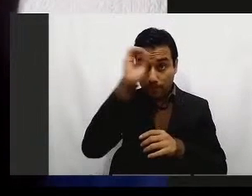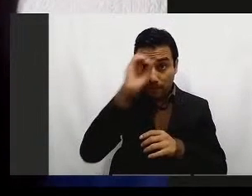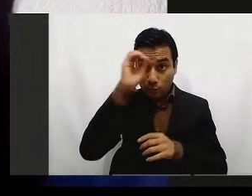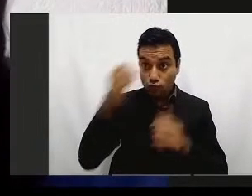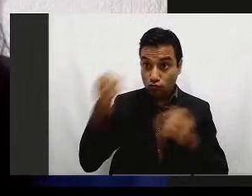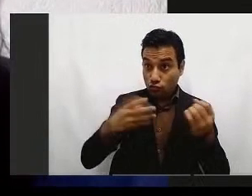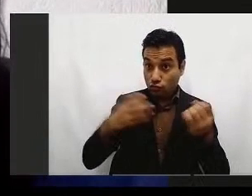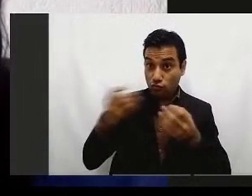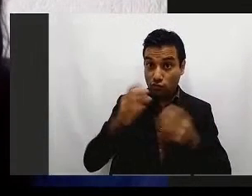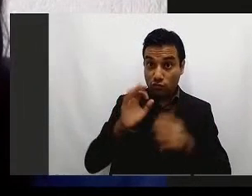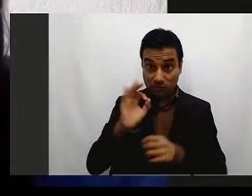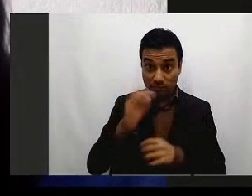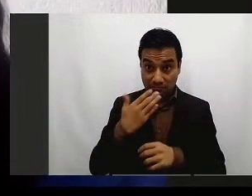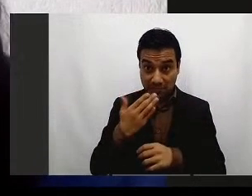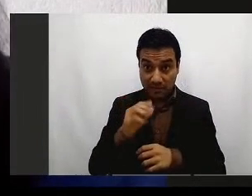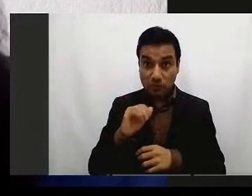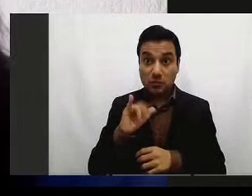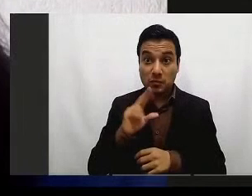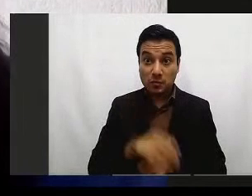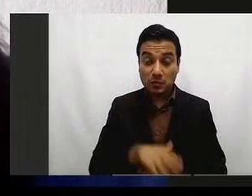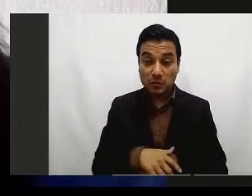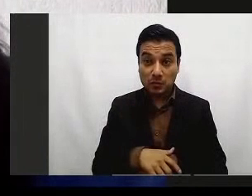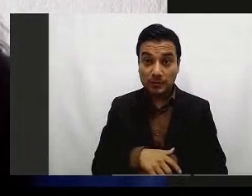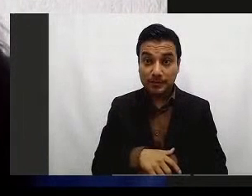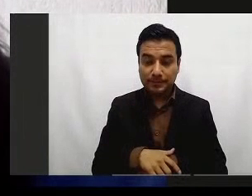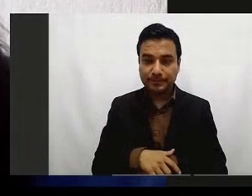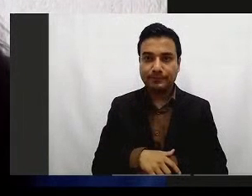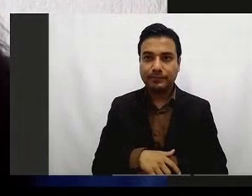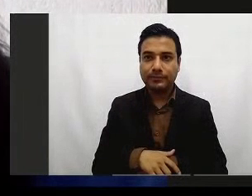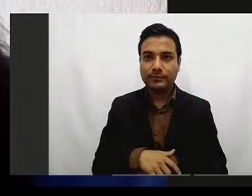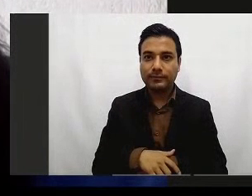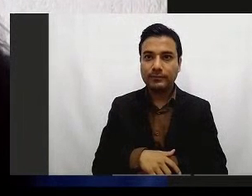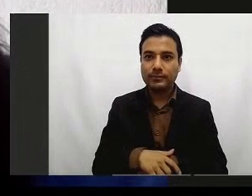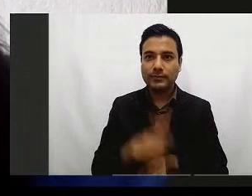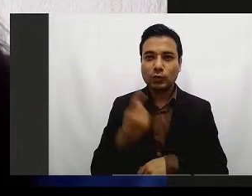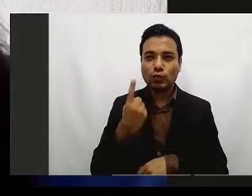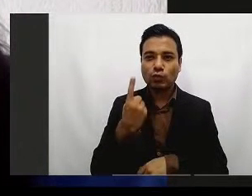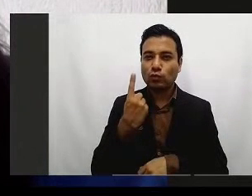como participante, ¿no? Algo que creo que también